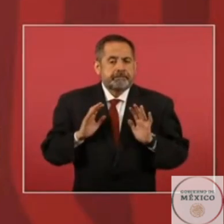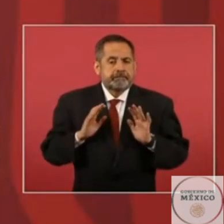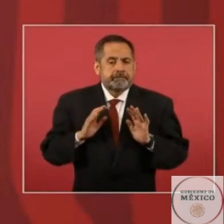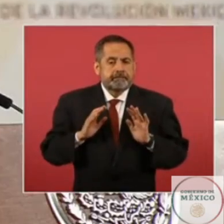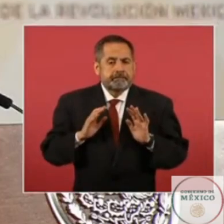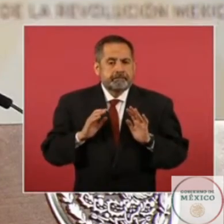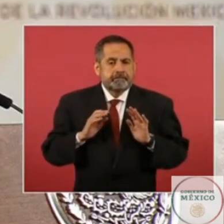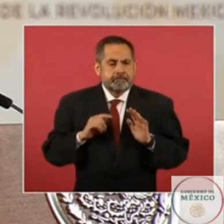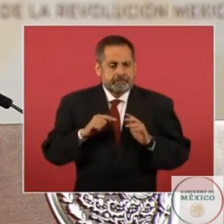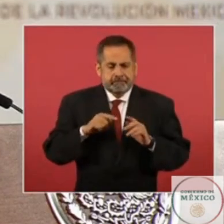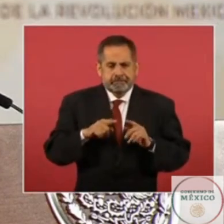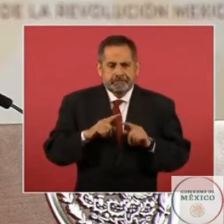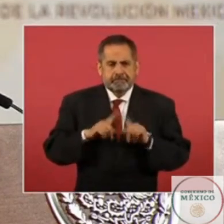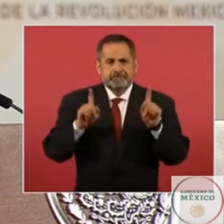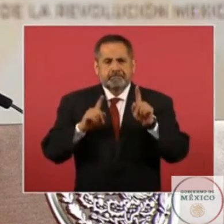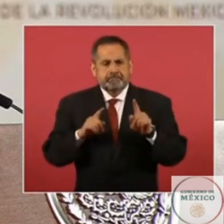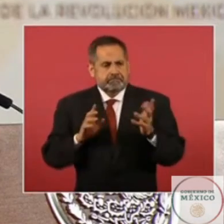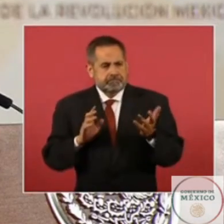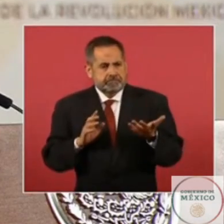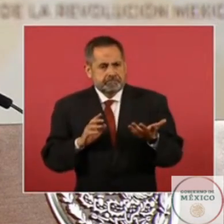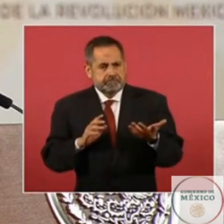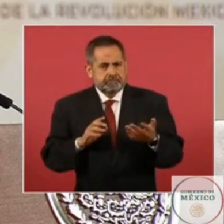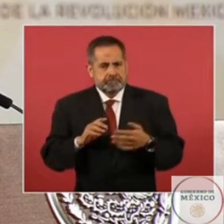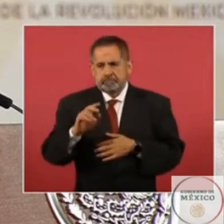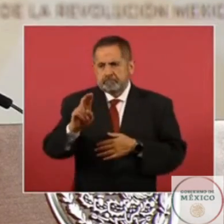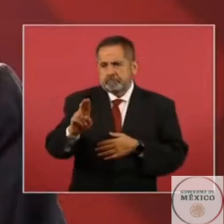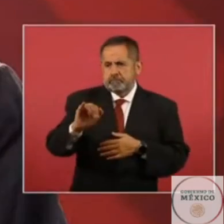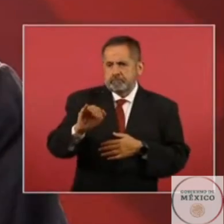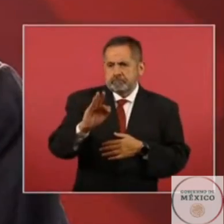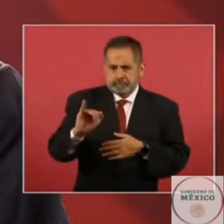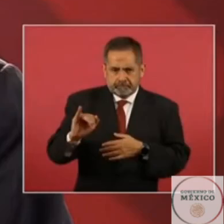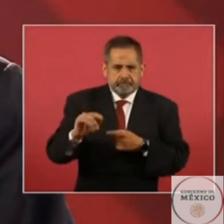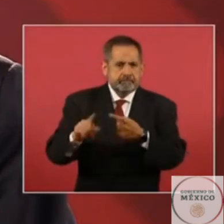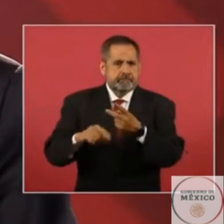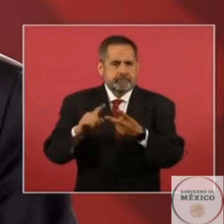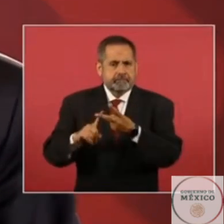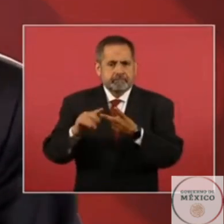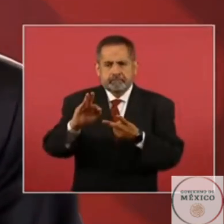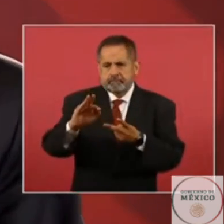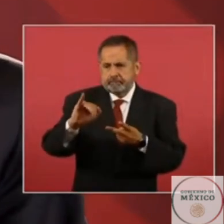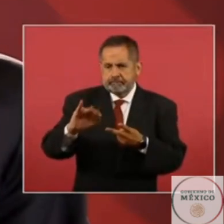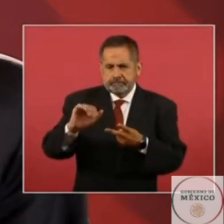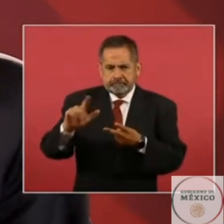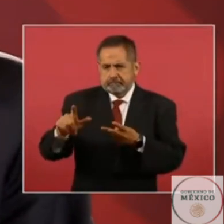pero no hace las investigaciones en ningún caso. Así que